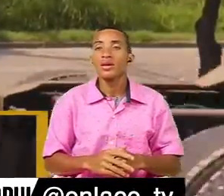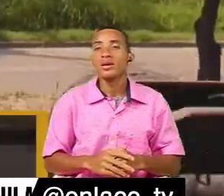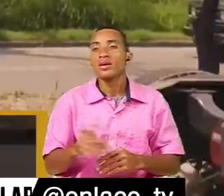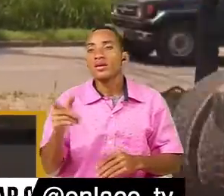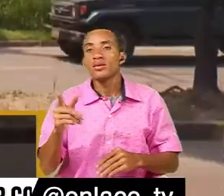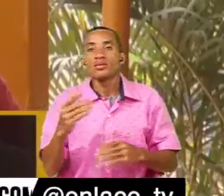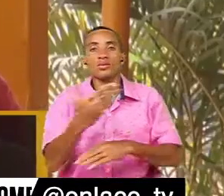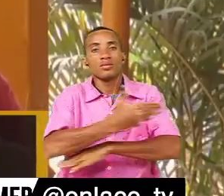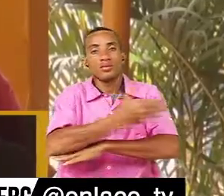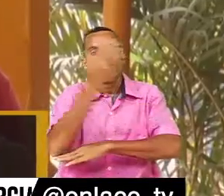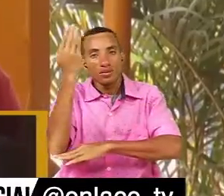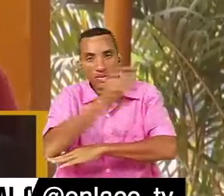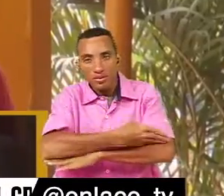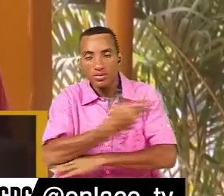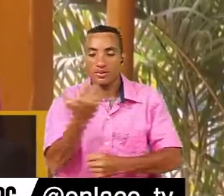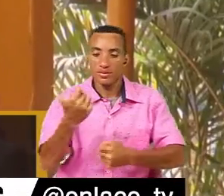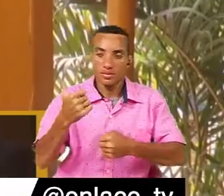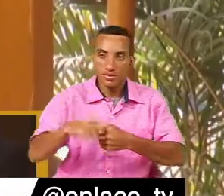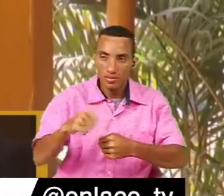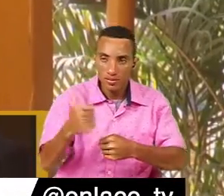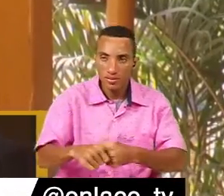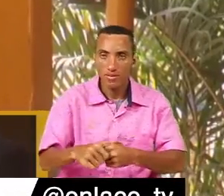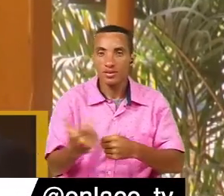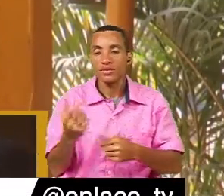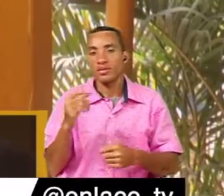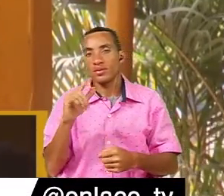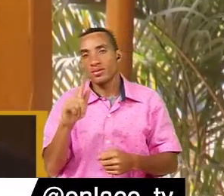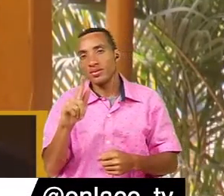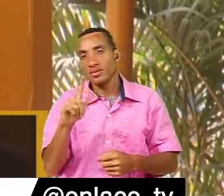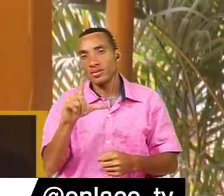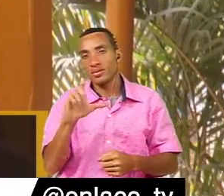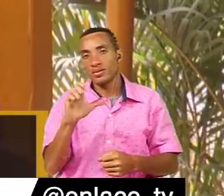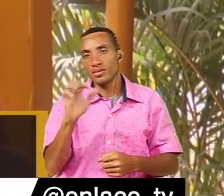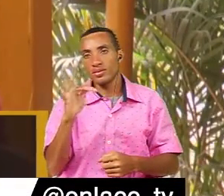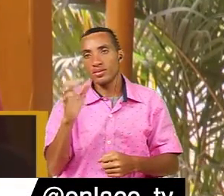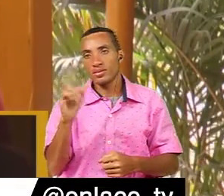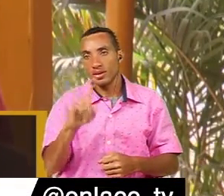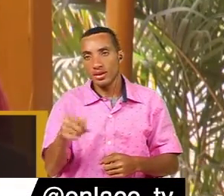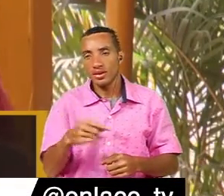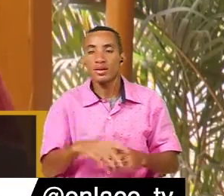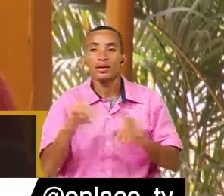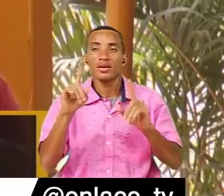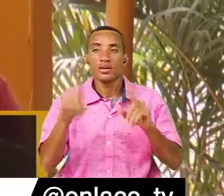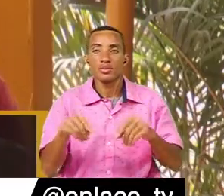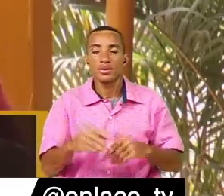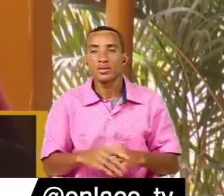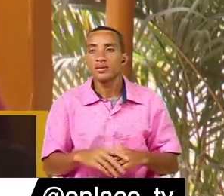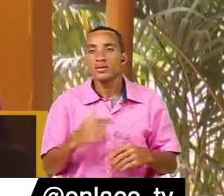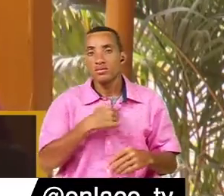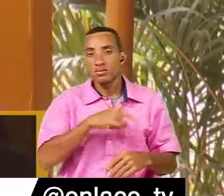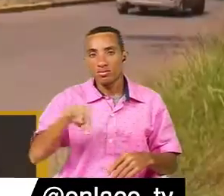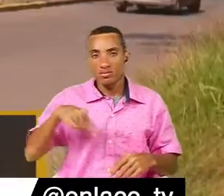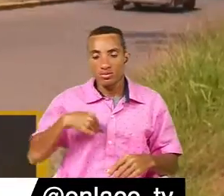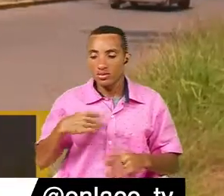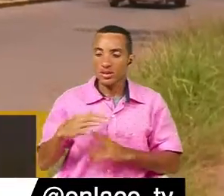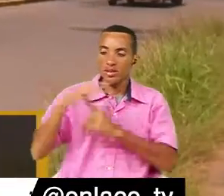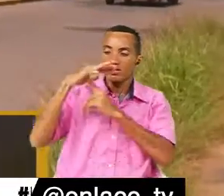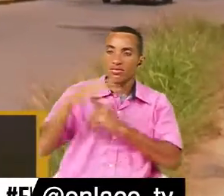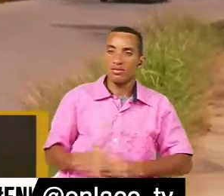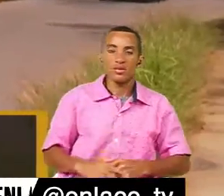y combustibles. Lo que viene presentando con el combustible y los peajes, sino es la parte infrahumana, como nos vienen tratando a los